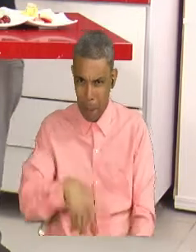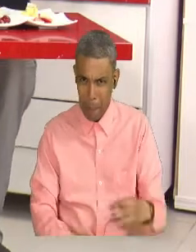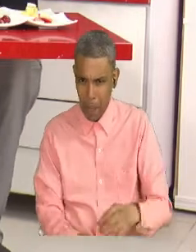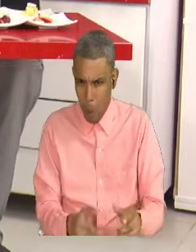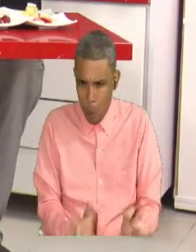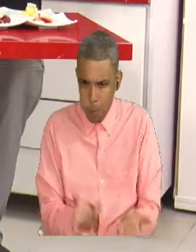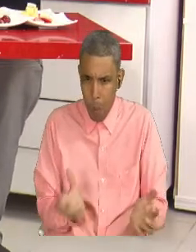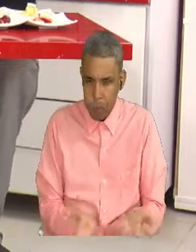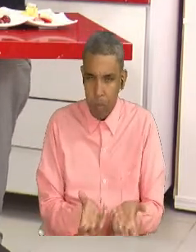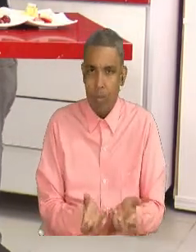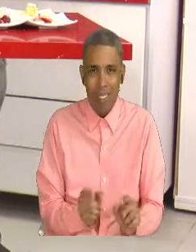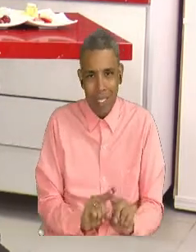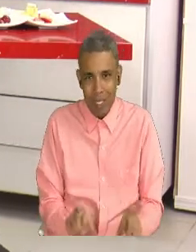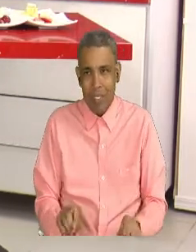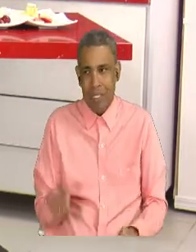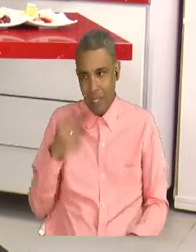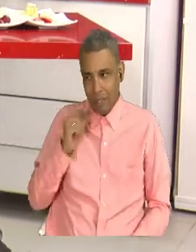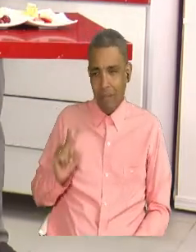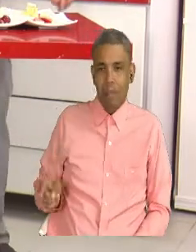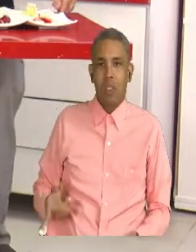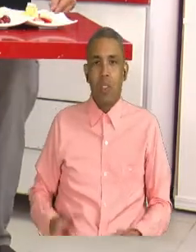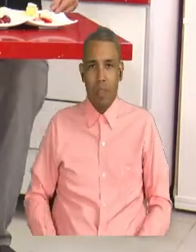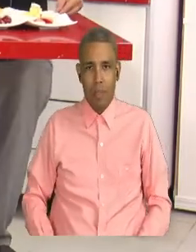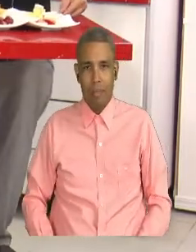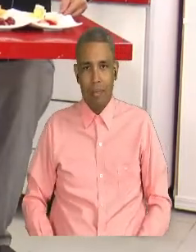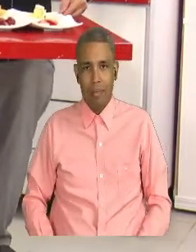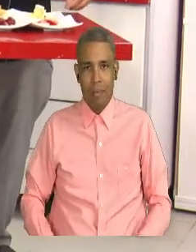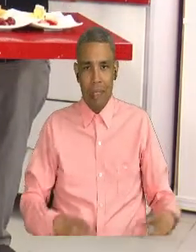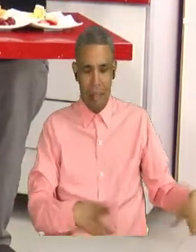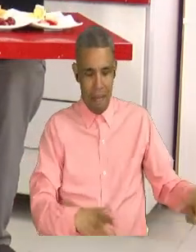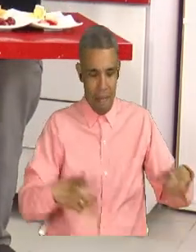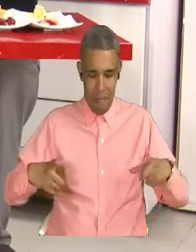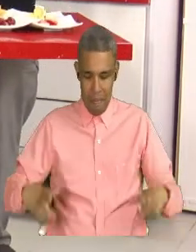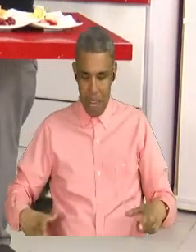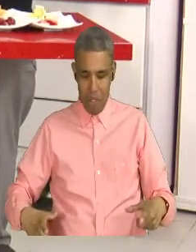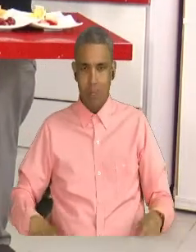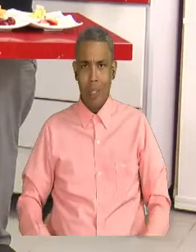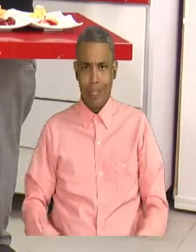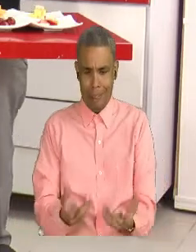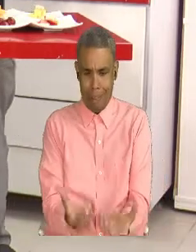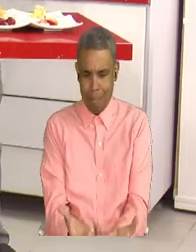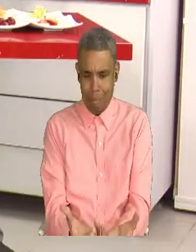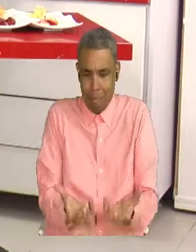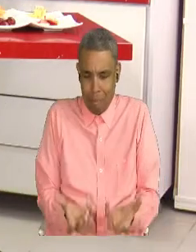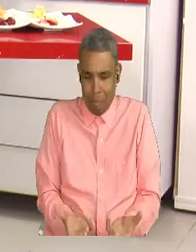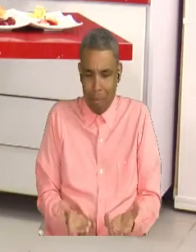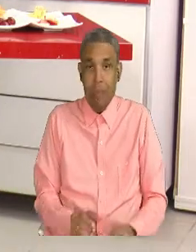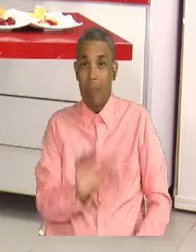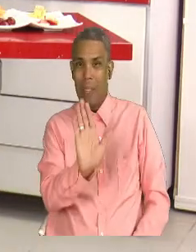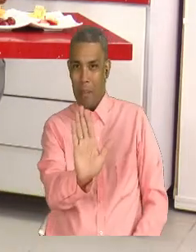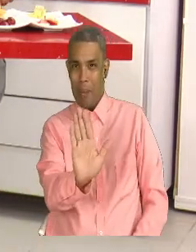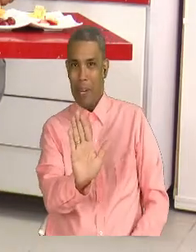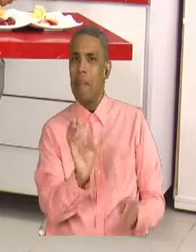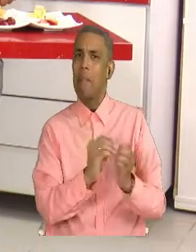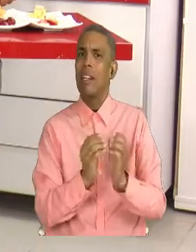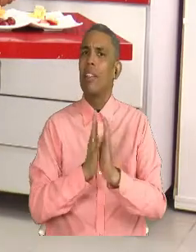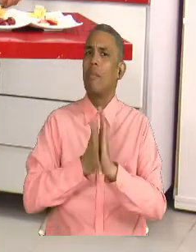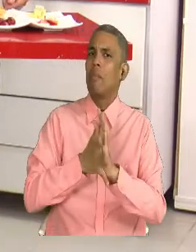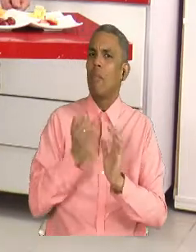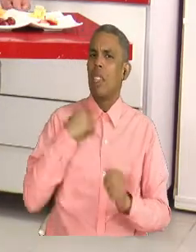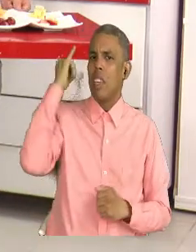se va a prestar para eso. Ok, yo lo voy a hacer entonces, bueno, vamos a hacerlo. Y regresando de comerciales, les voy a mostrar cómo queda